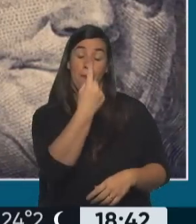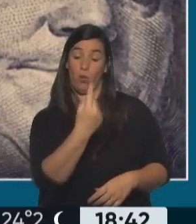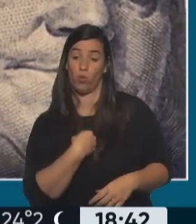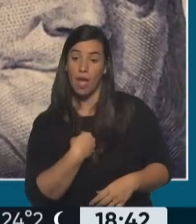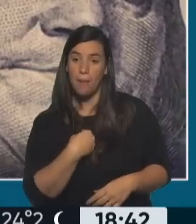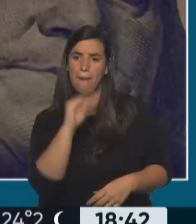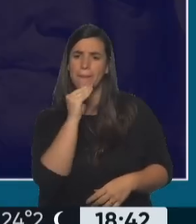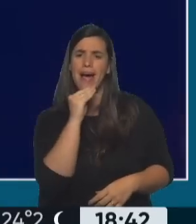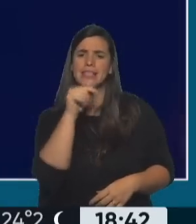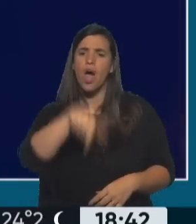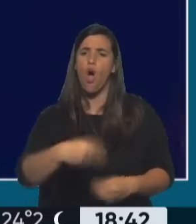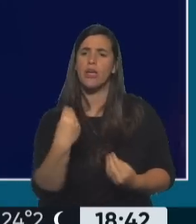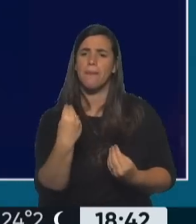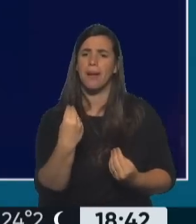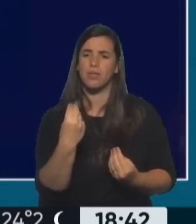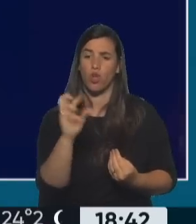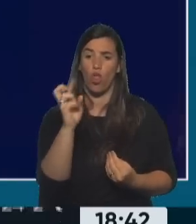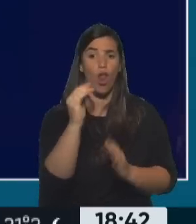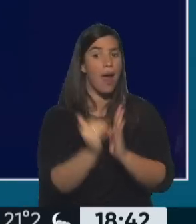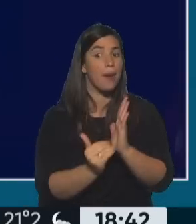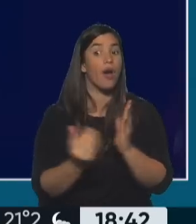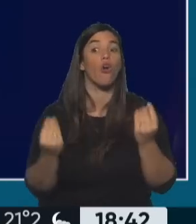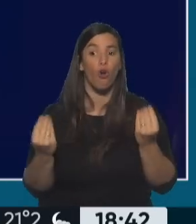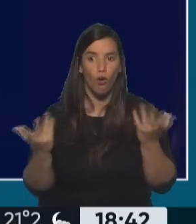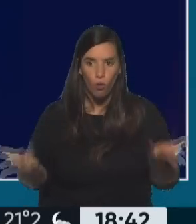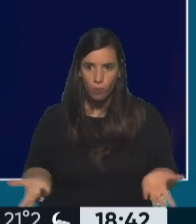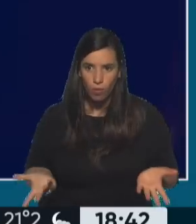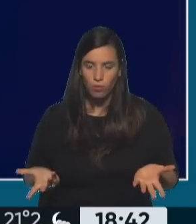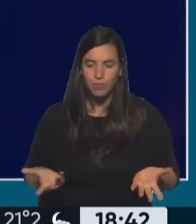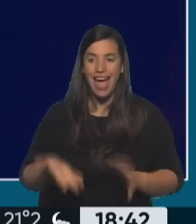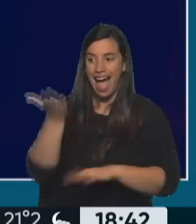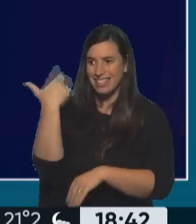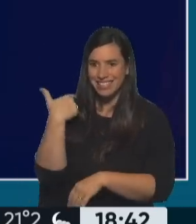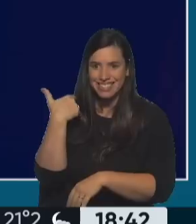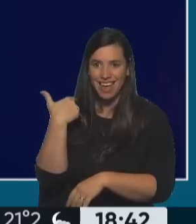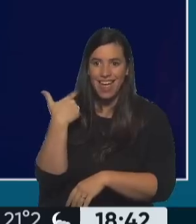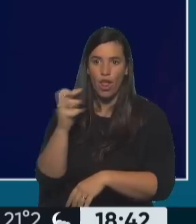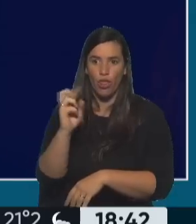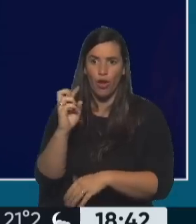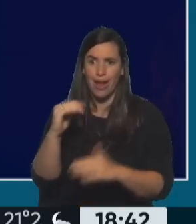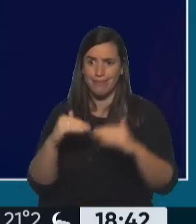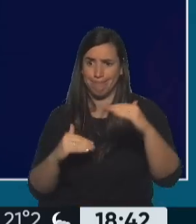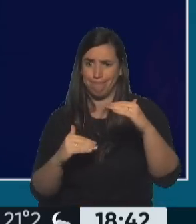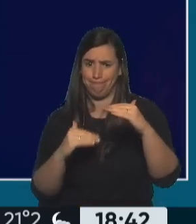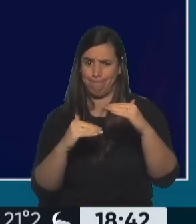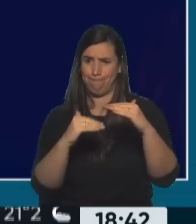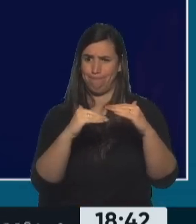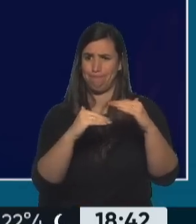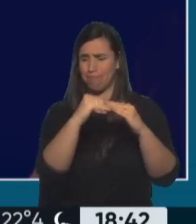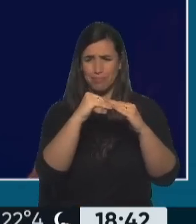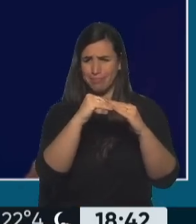Massa ayer, en un momento crítico, con el dólar casi a 4.95 y con los dólares financieros muy